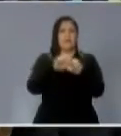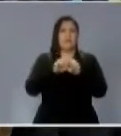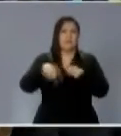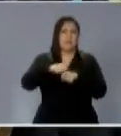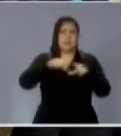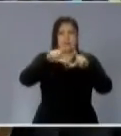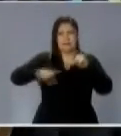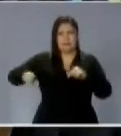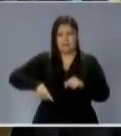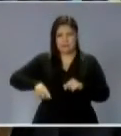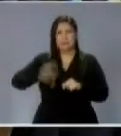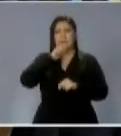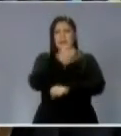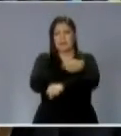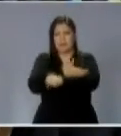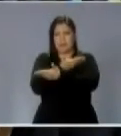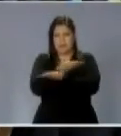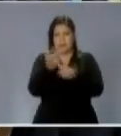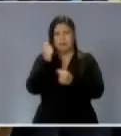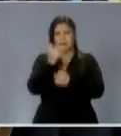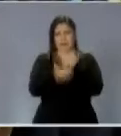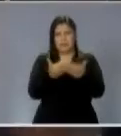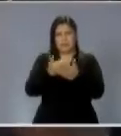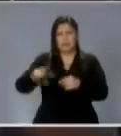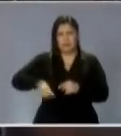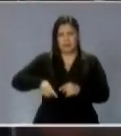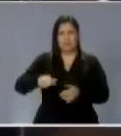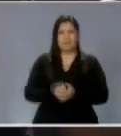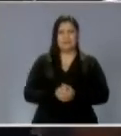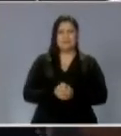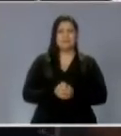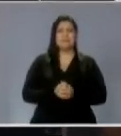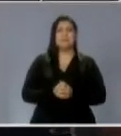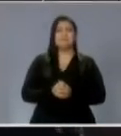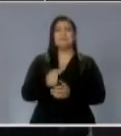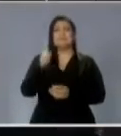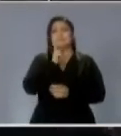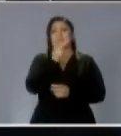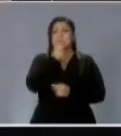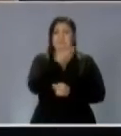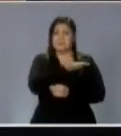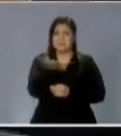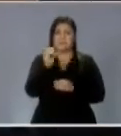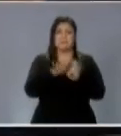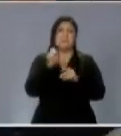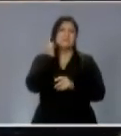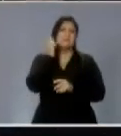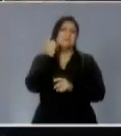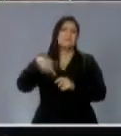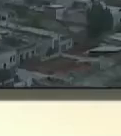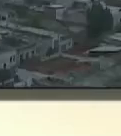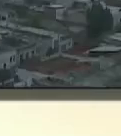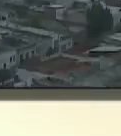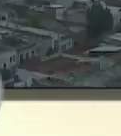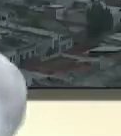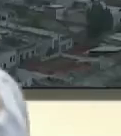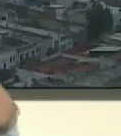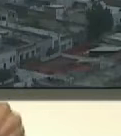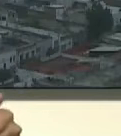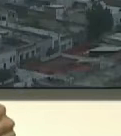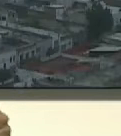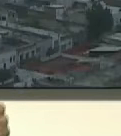para distribuirla con equidad. Bueno, pues así, con estas imágenes, con esta descripción, con esta fotografía